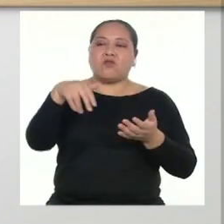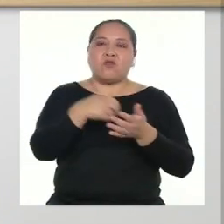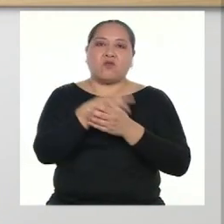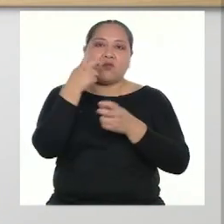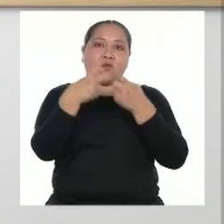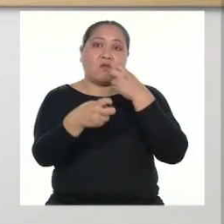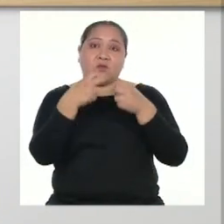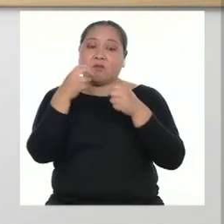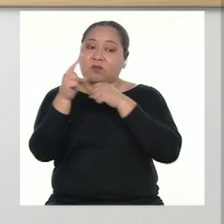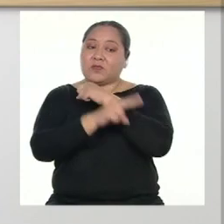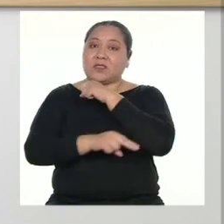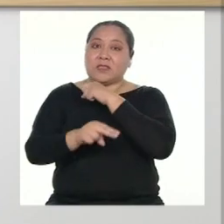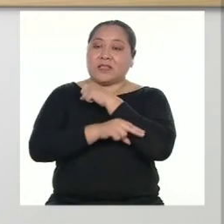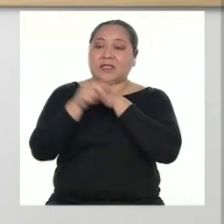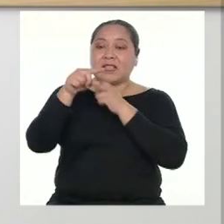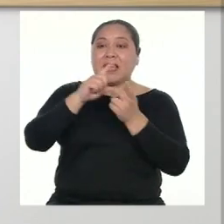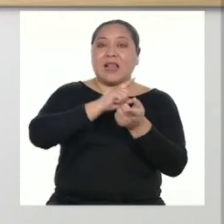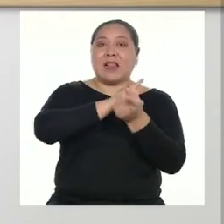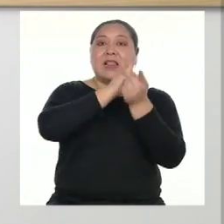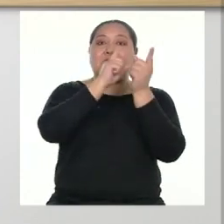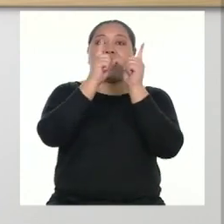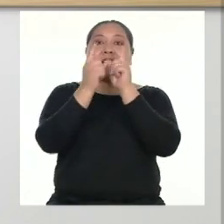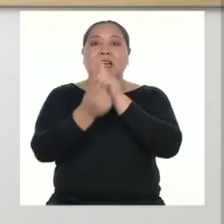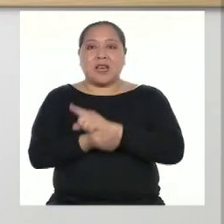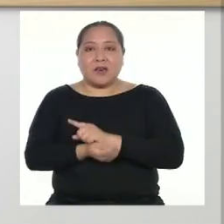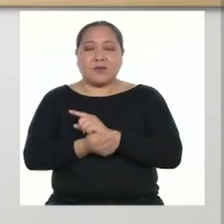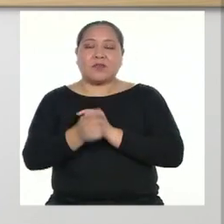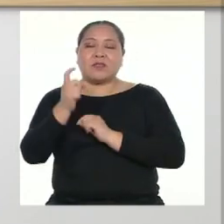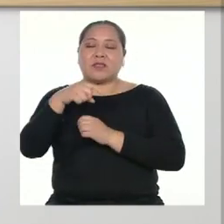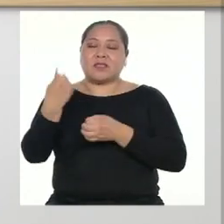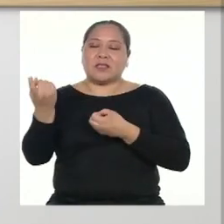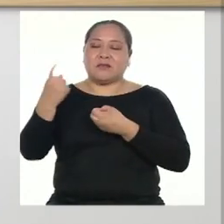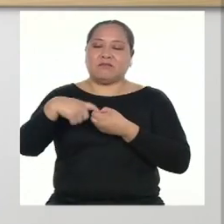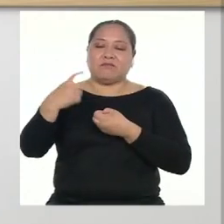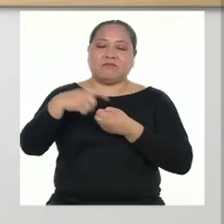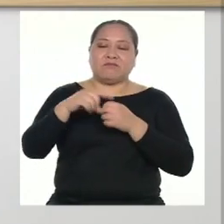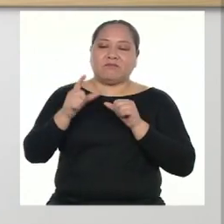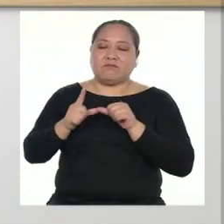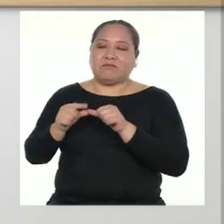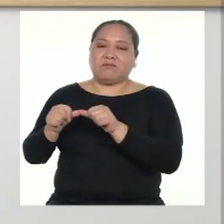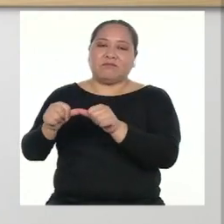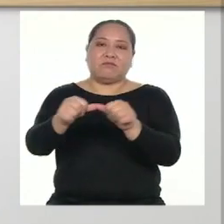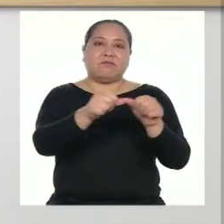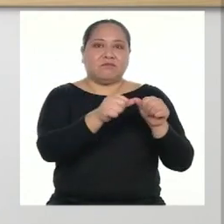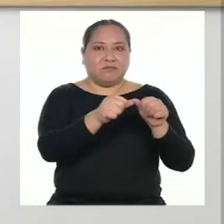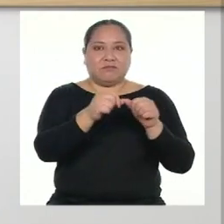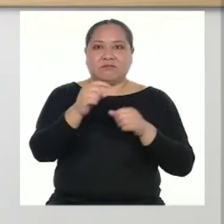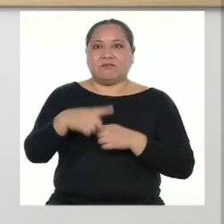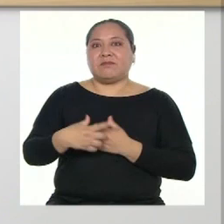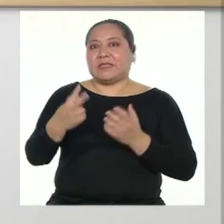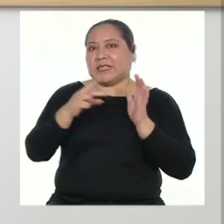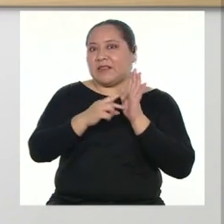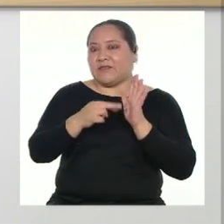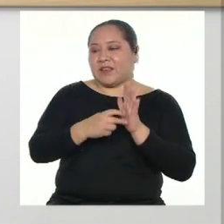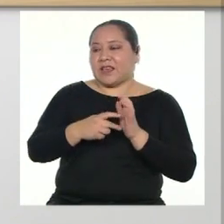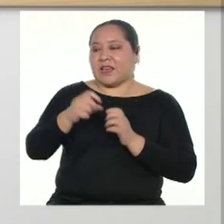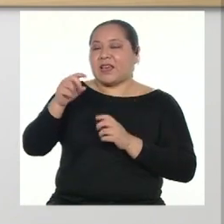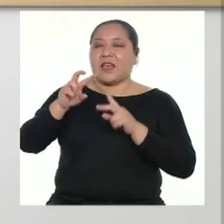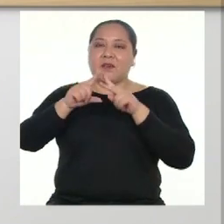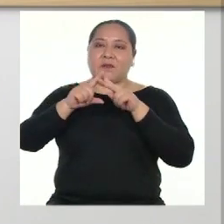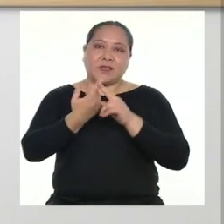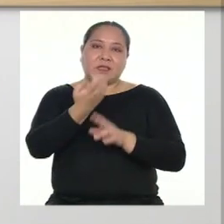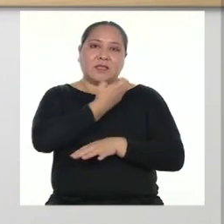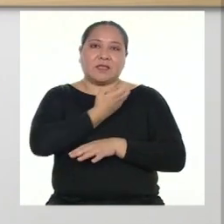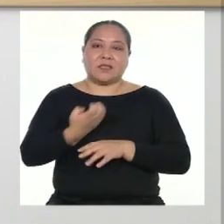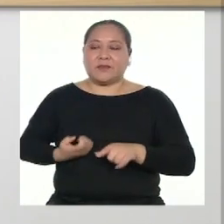problemas nacionales, el cambio debe de ser integral. Es decir, debe venir desde el Estado y